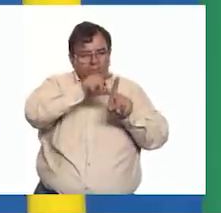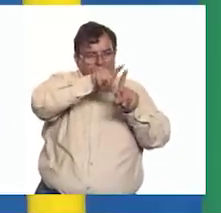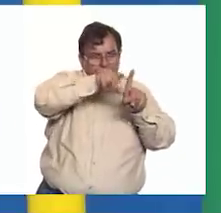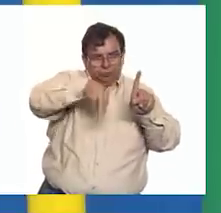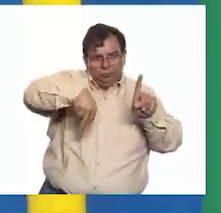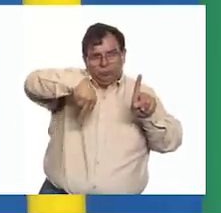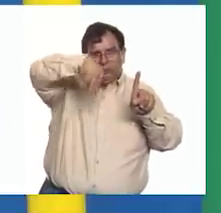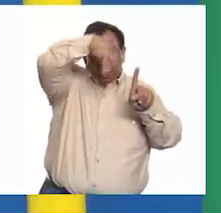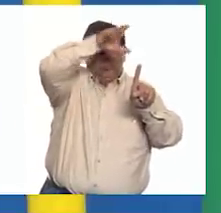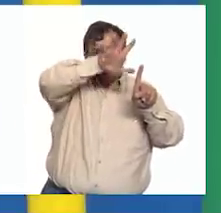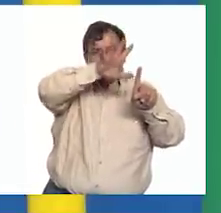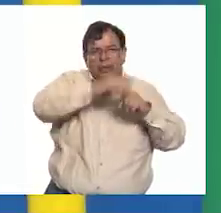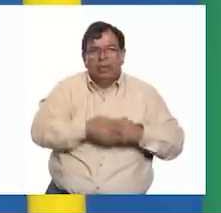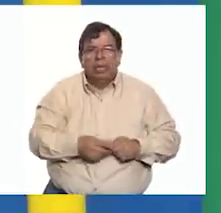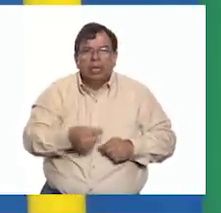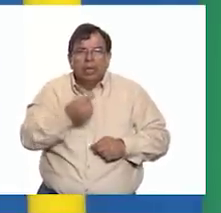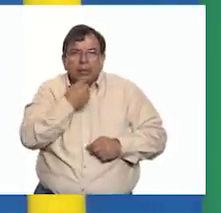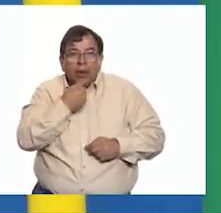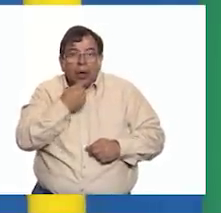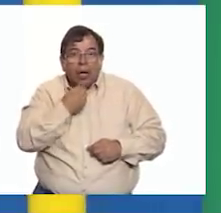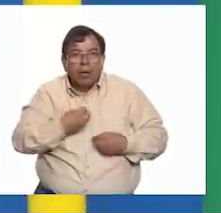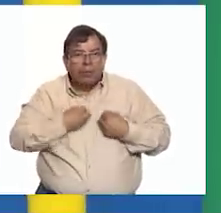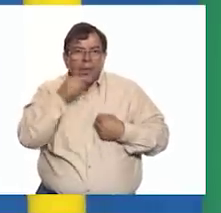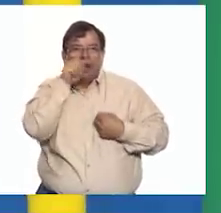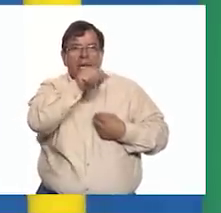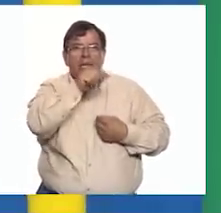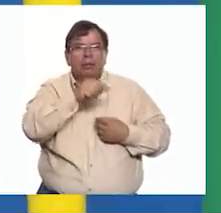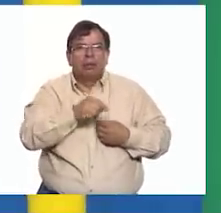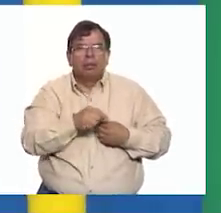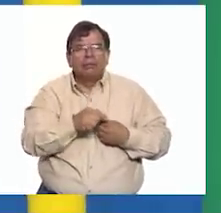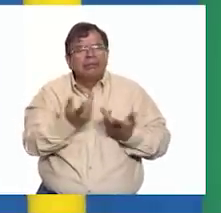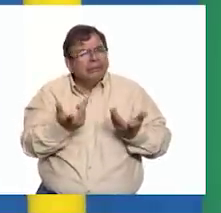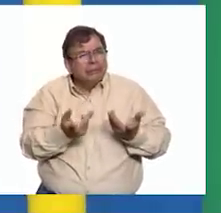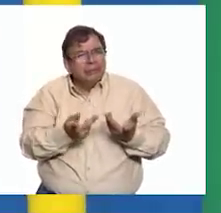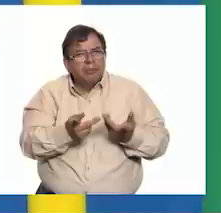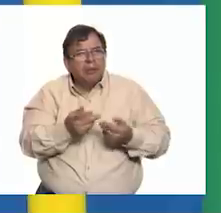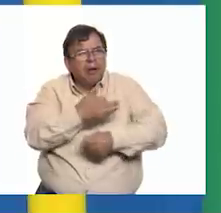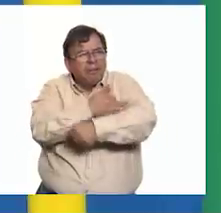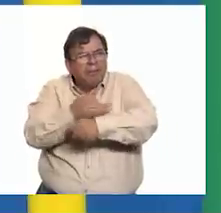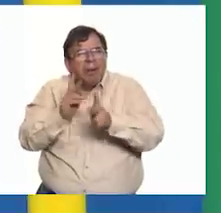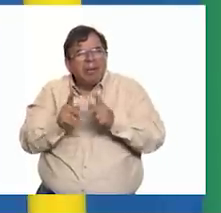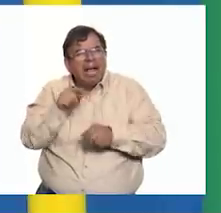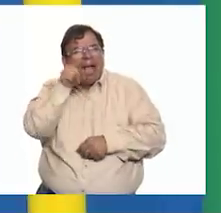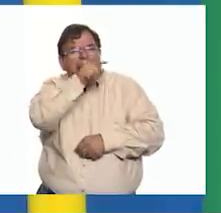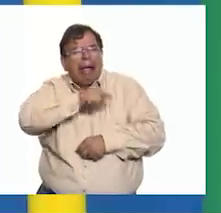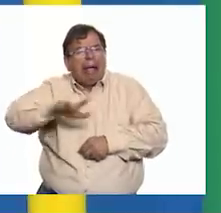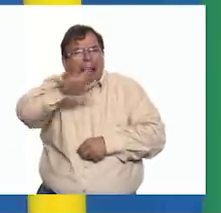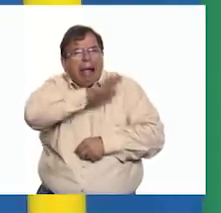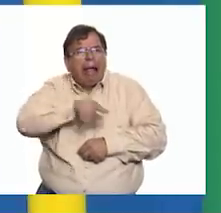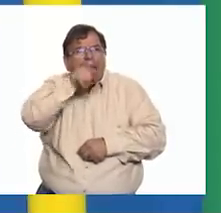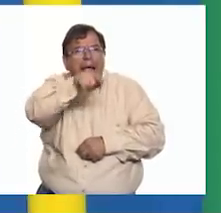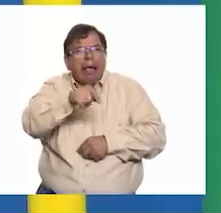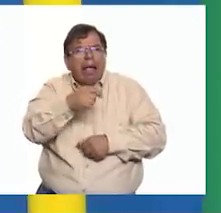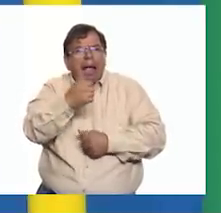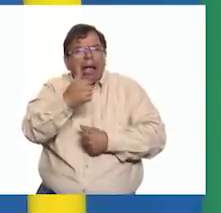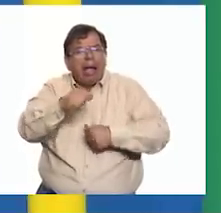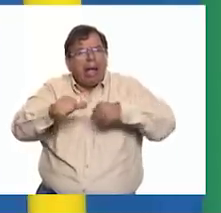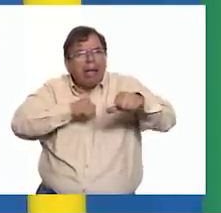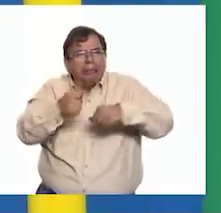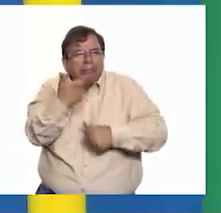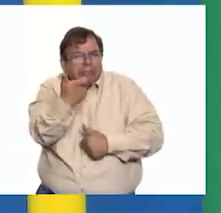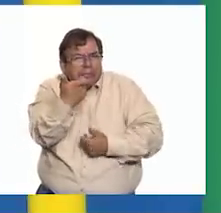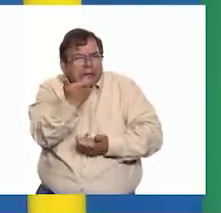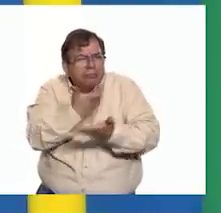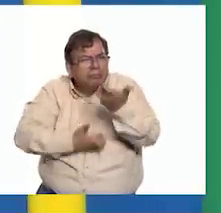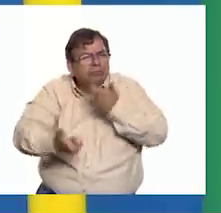noroeste. Para los niños que viven en esta región, platiquen con sus familiares qué actividad económica es la principal